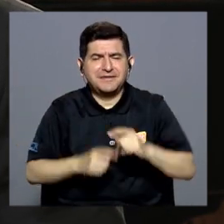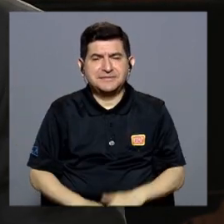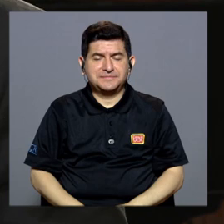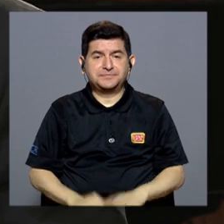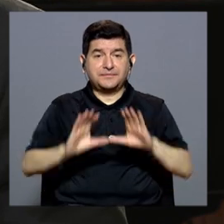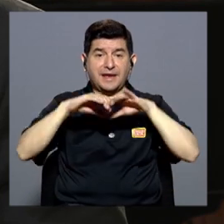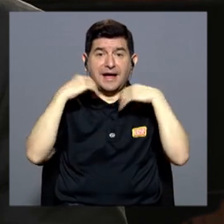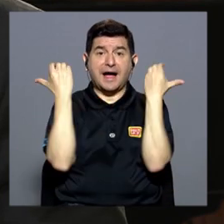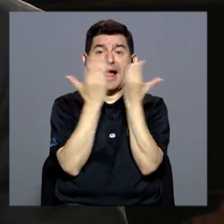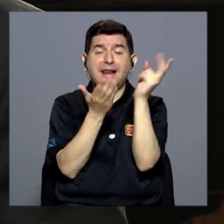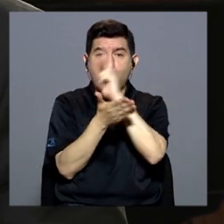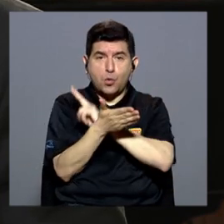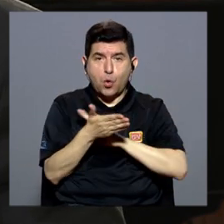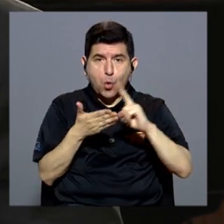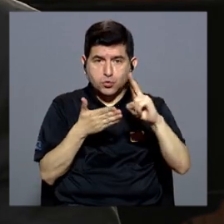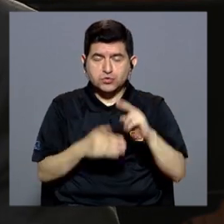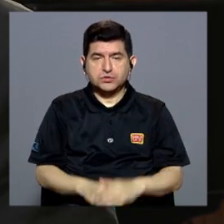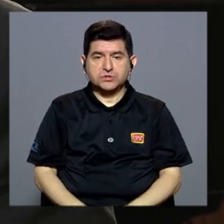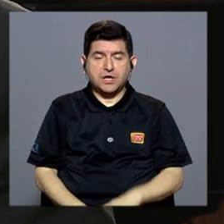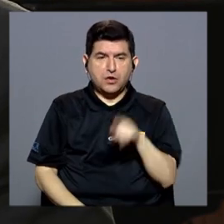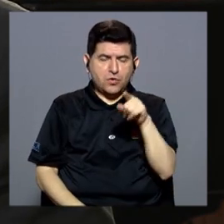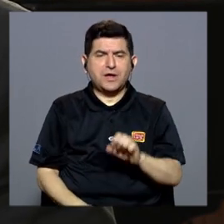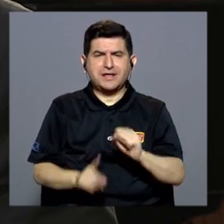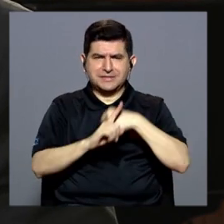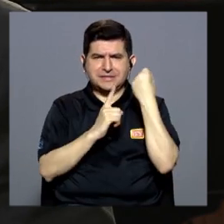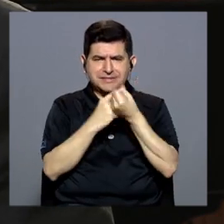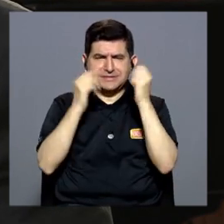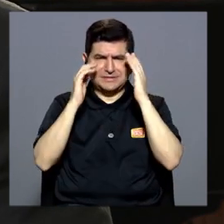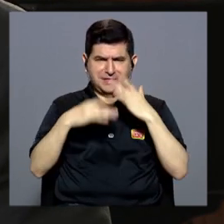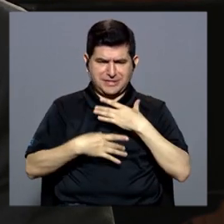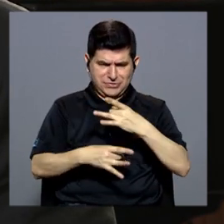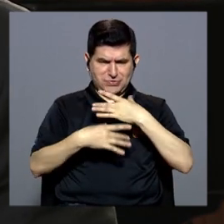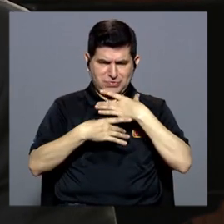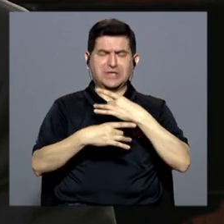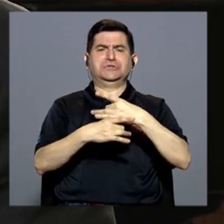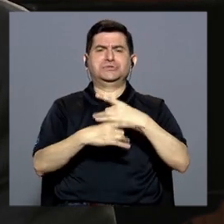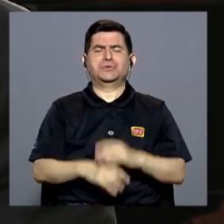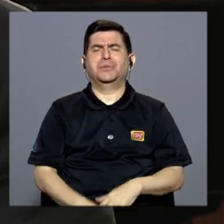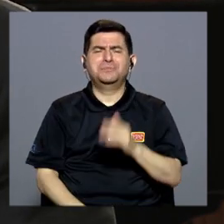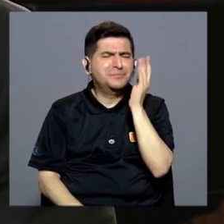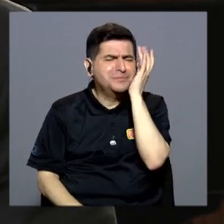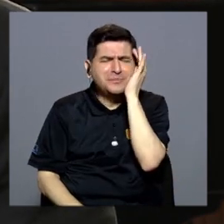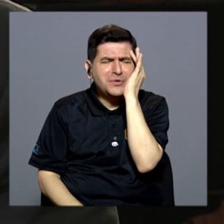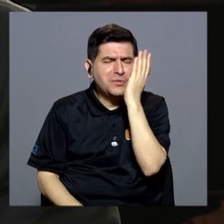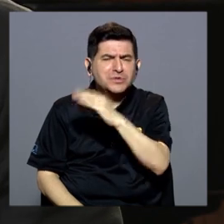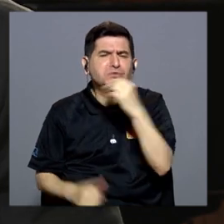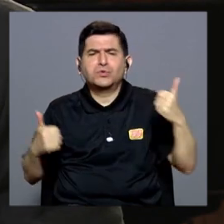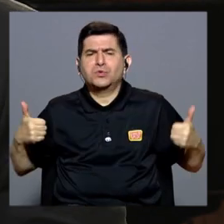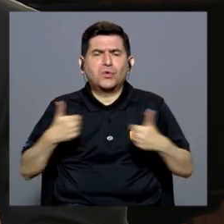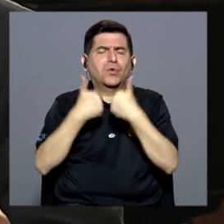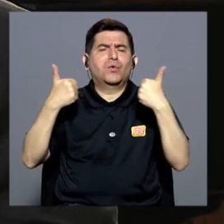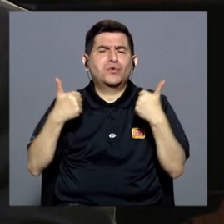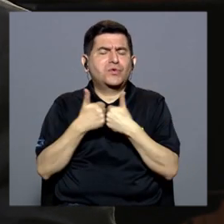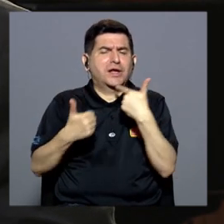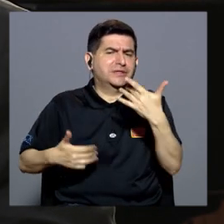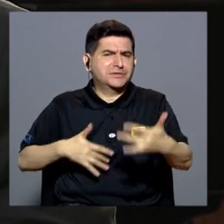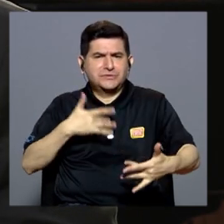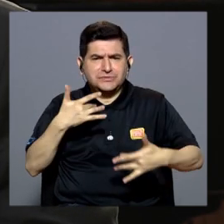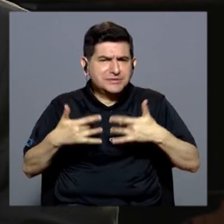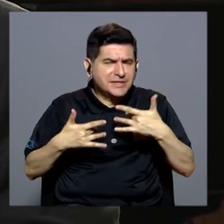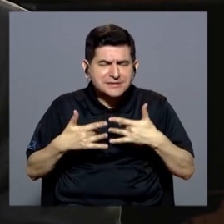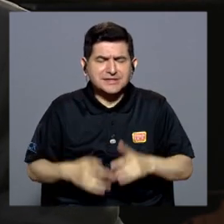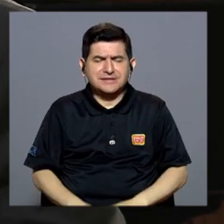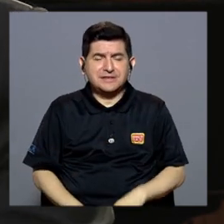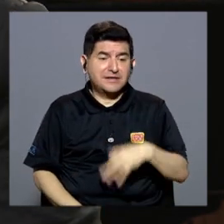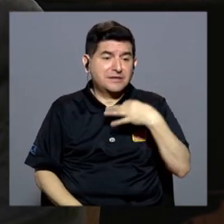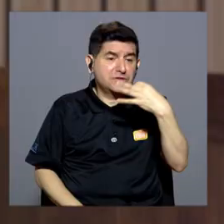Consejo le causa punto de inflexión? ¿Cuáles son esas grandes preocupaciones y desafíos que se sientan en la mesa todos